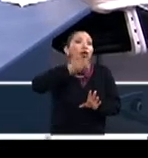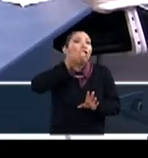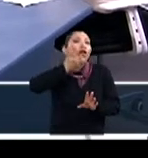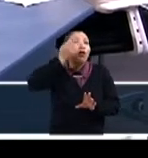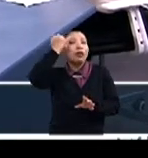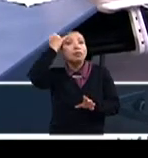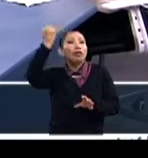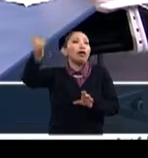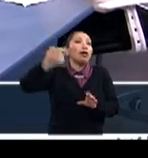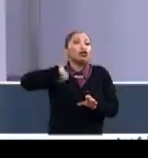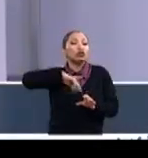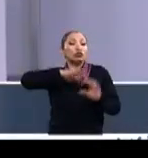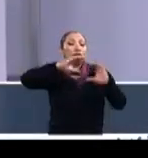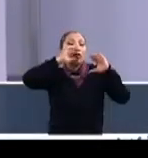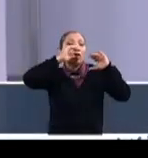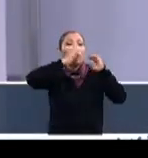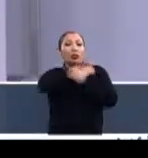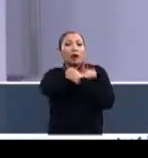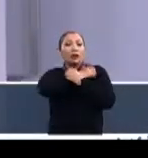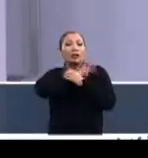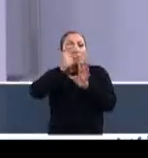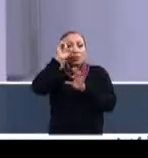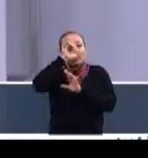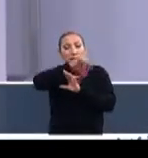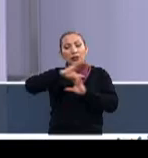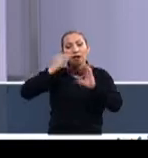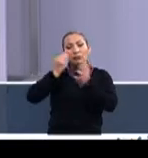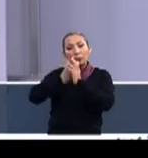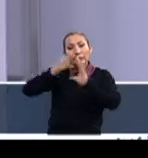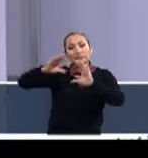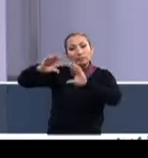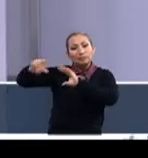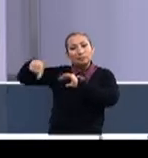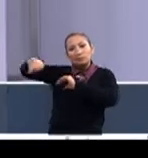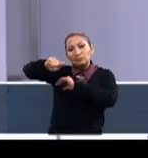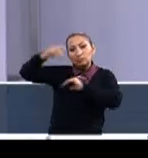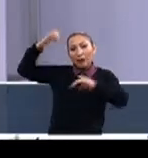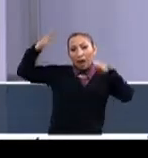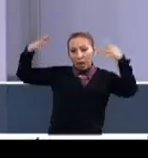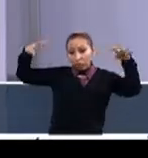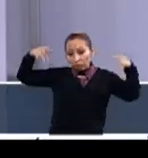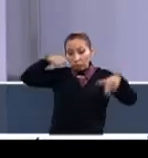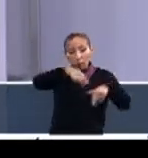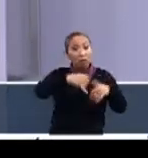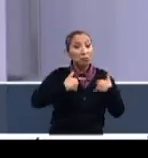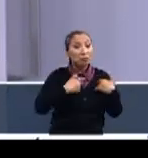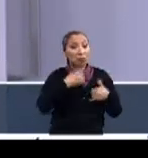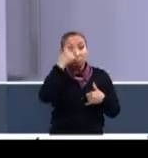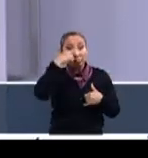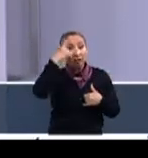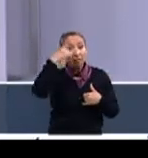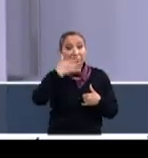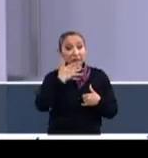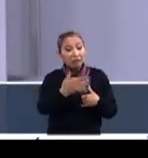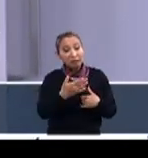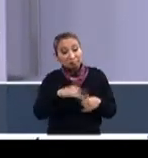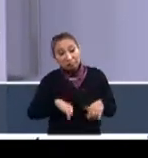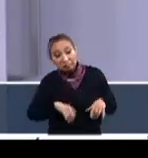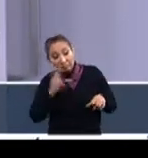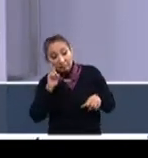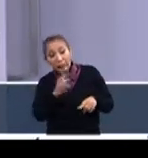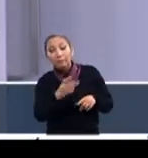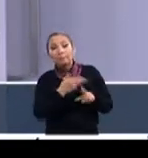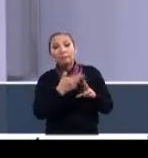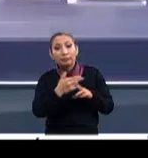tradicional, por nuestra propia educación, ha sido un poco complicado con estos sectores. pero con los chicos ha sido bastante interesante porque